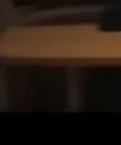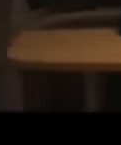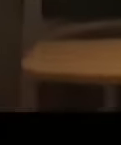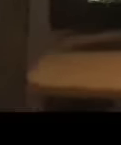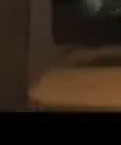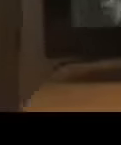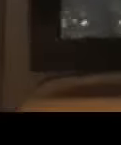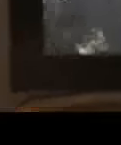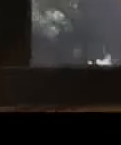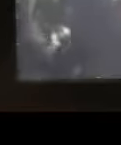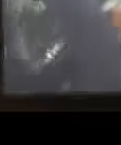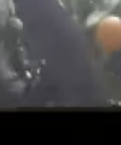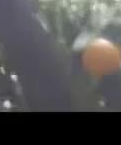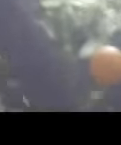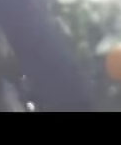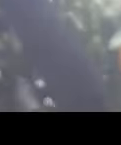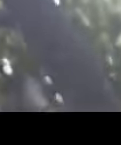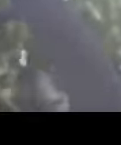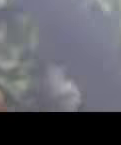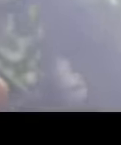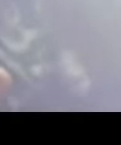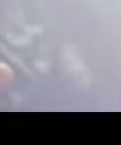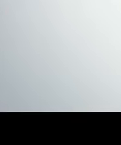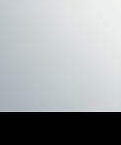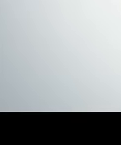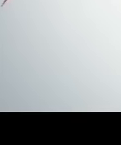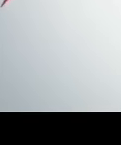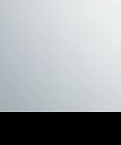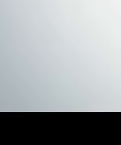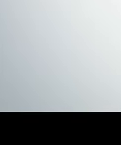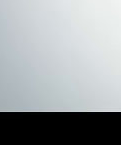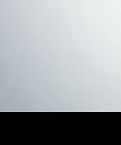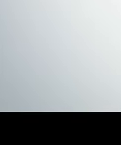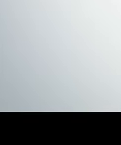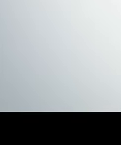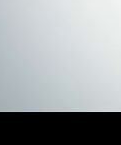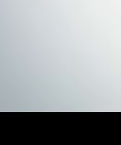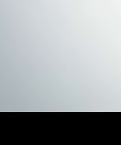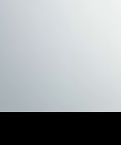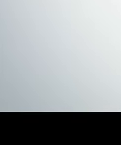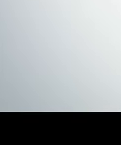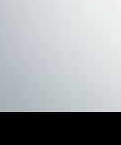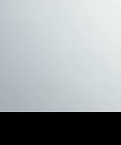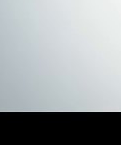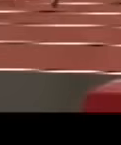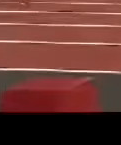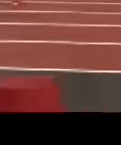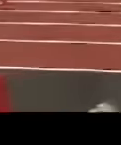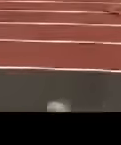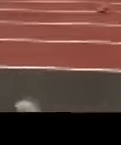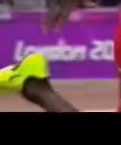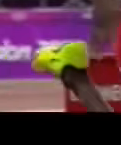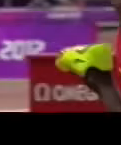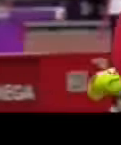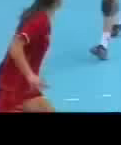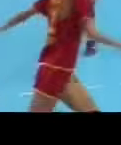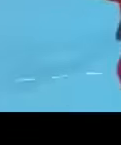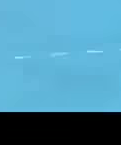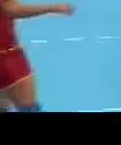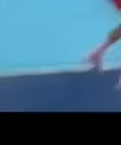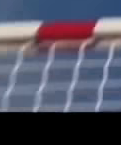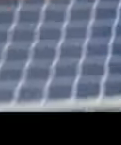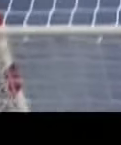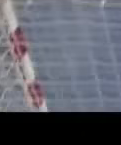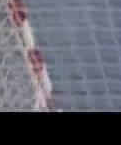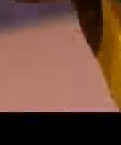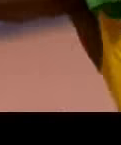nos propongamos. Seguro Sucre, más seguros que nunca. Sigue a los héroes,